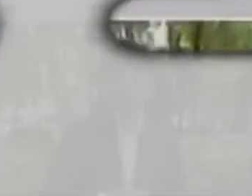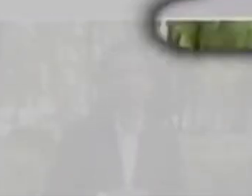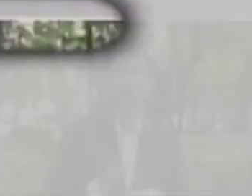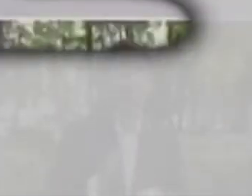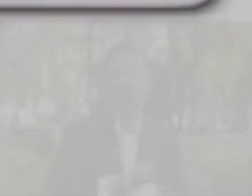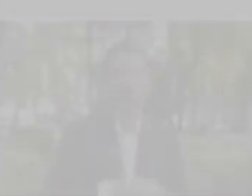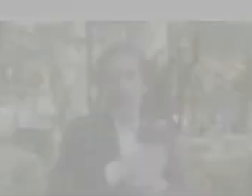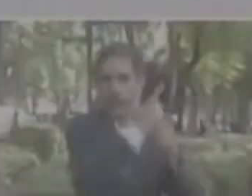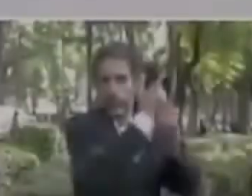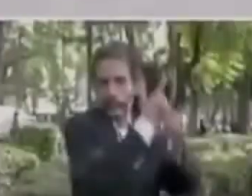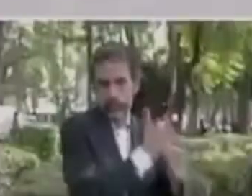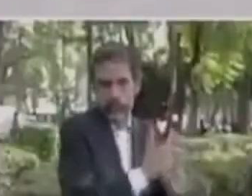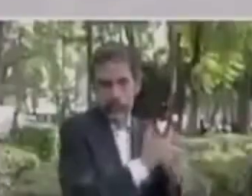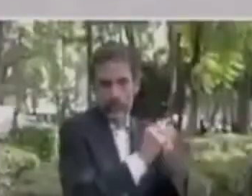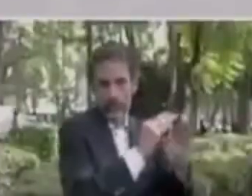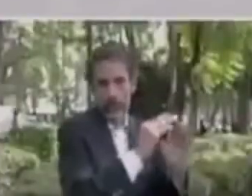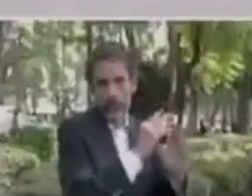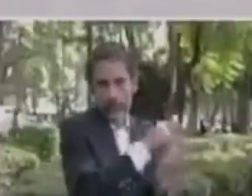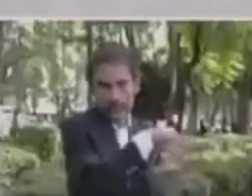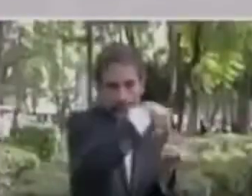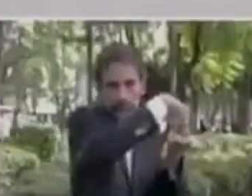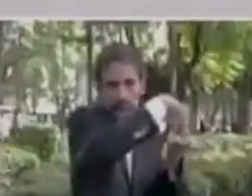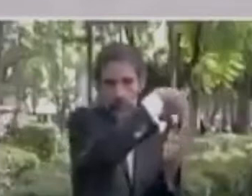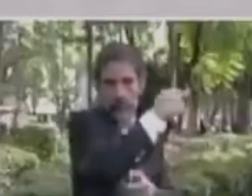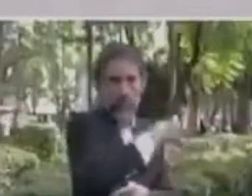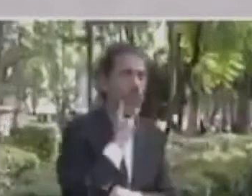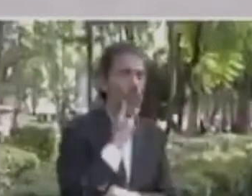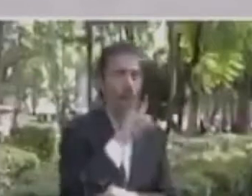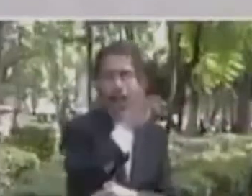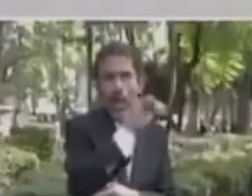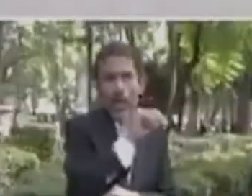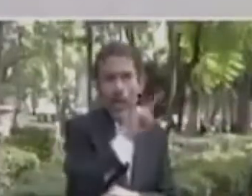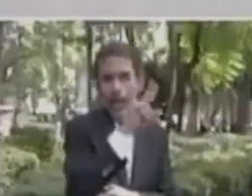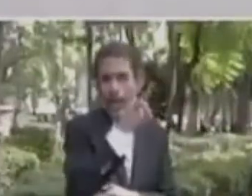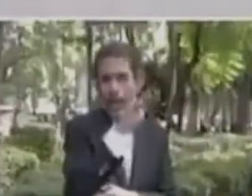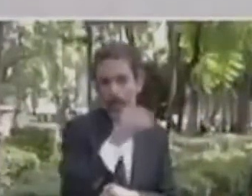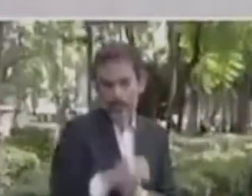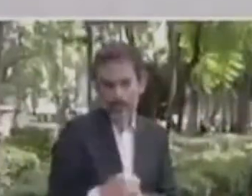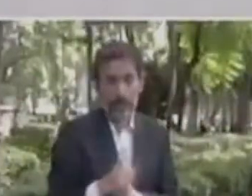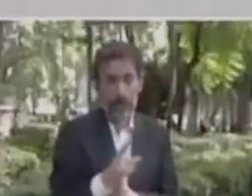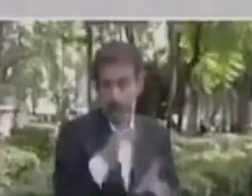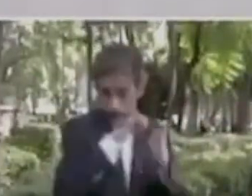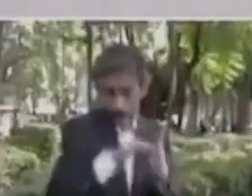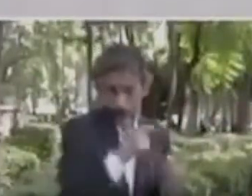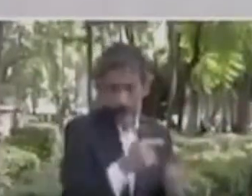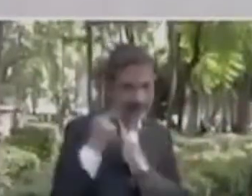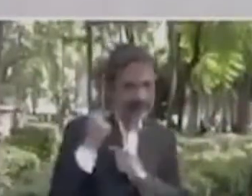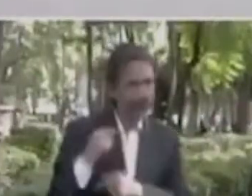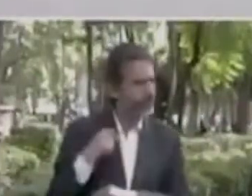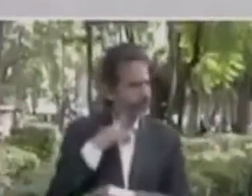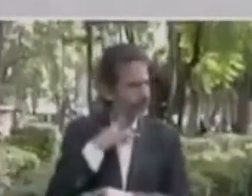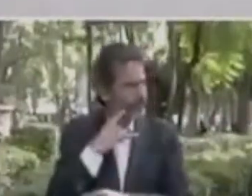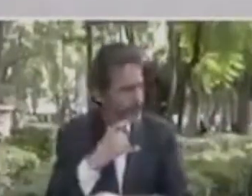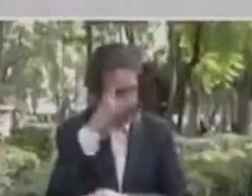vamos a develar la estatua de Leona Vicario. Ella es un ejemplo de la mujer que arriesgó todo para enviar mensajes,